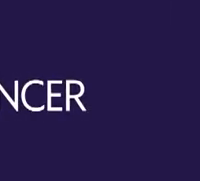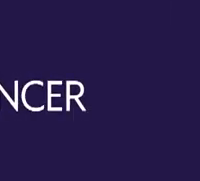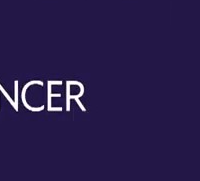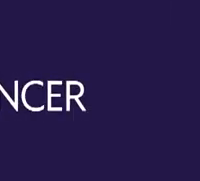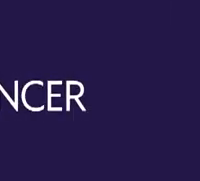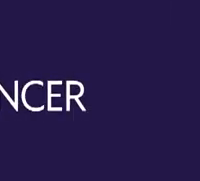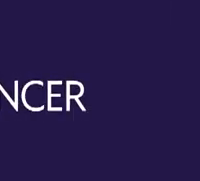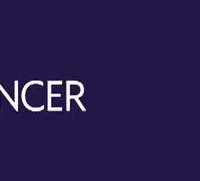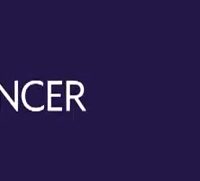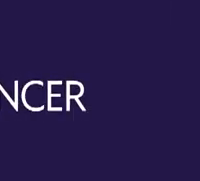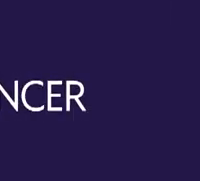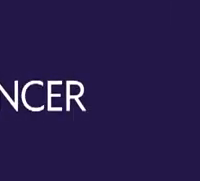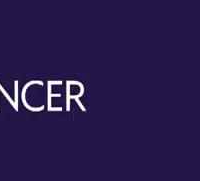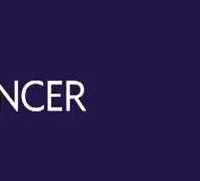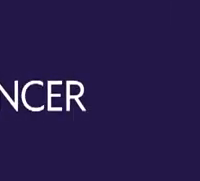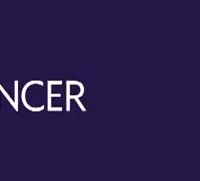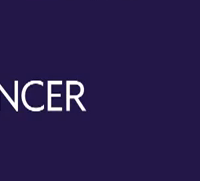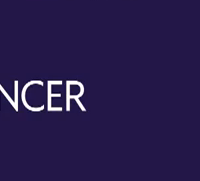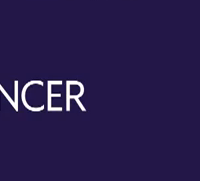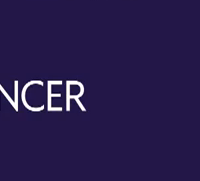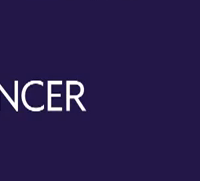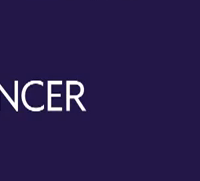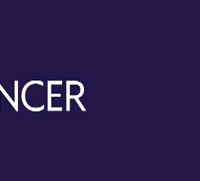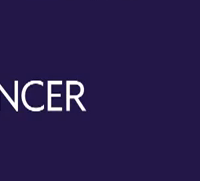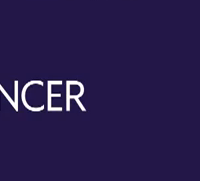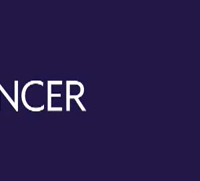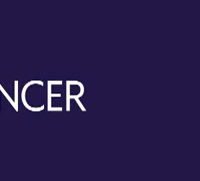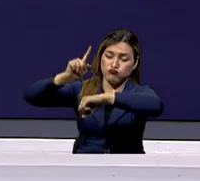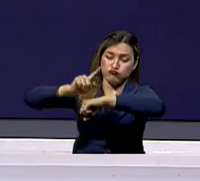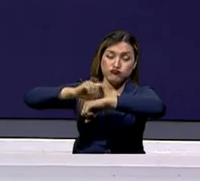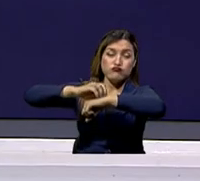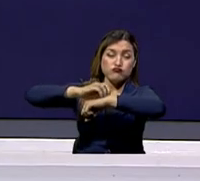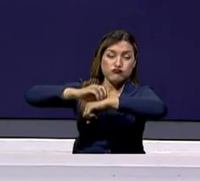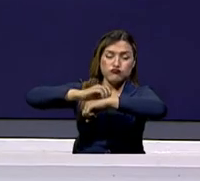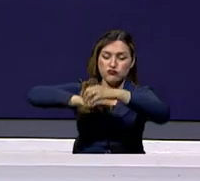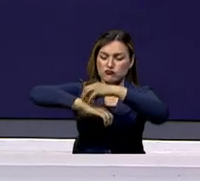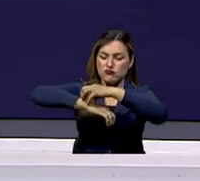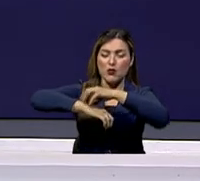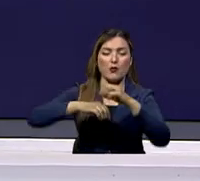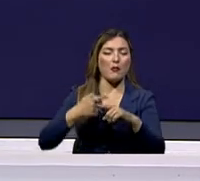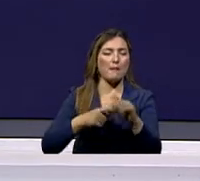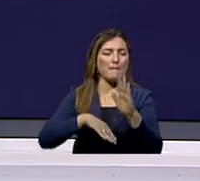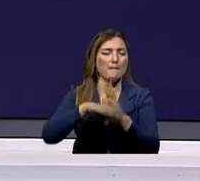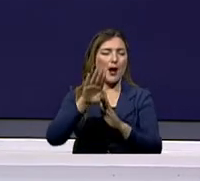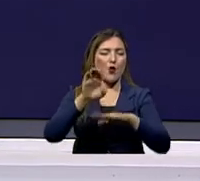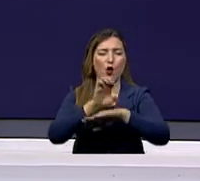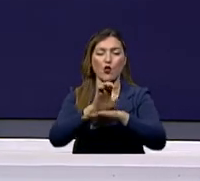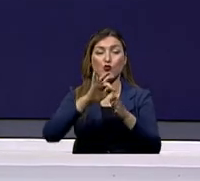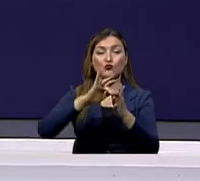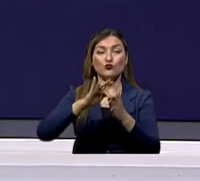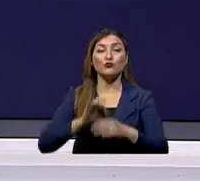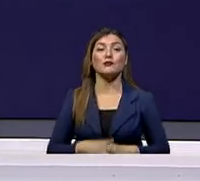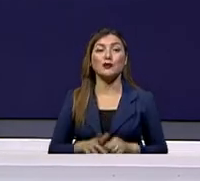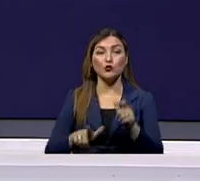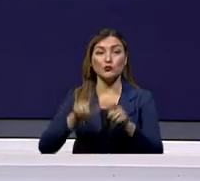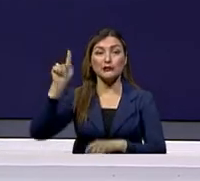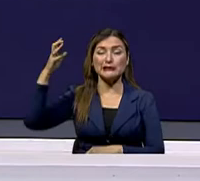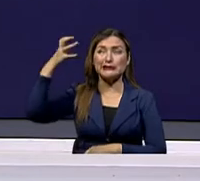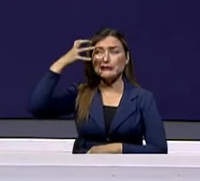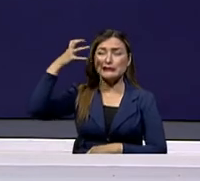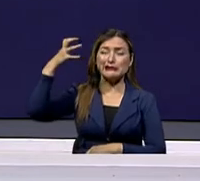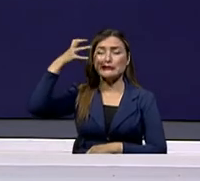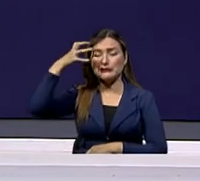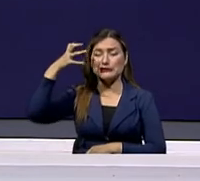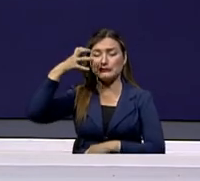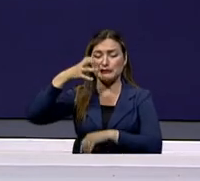exposición directa a los rayos ultravioletas y eso nos pone en más riesgo que en otros lugares. Obviamente aquellas personas que se queman con el sol, que